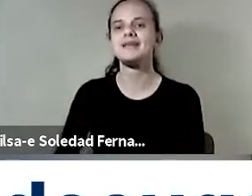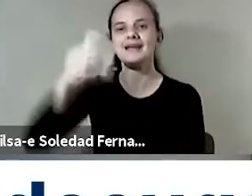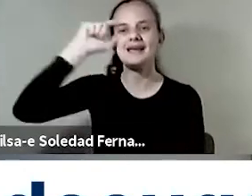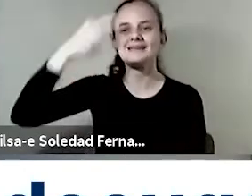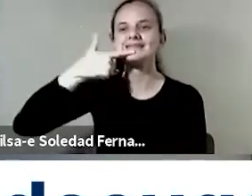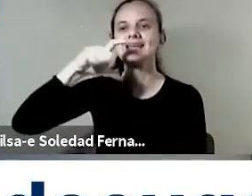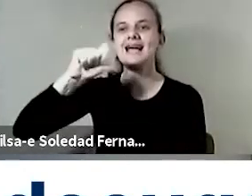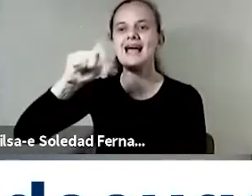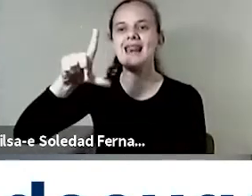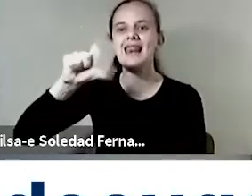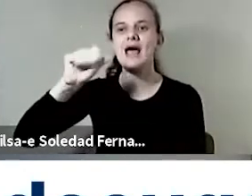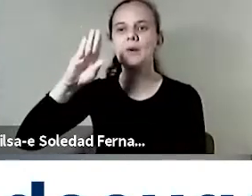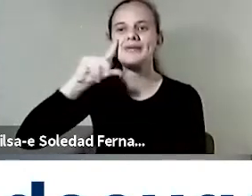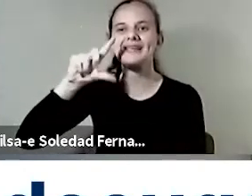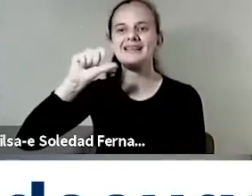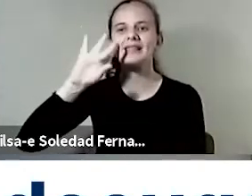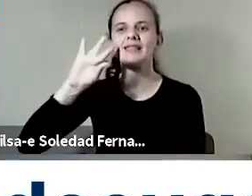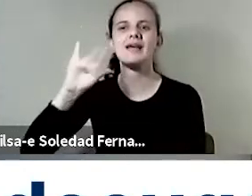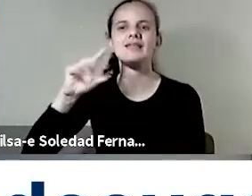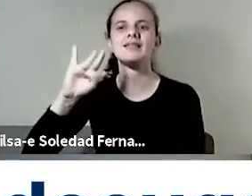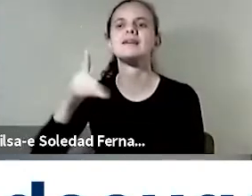qué se refieren con escalabilidad?